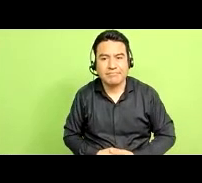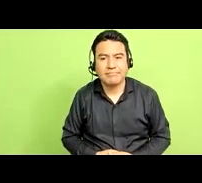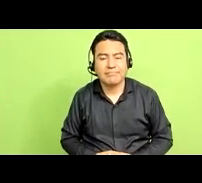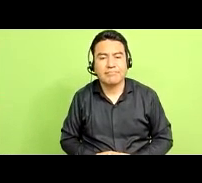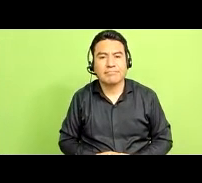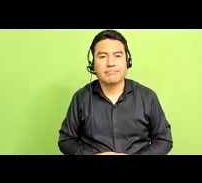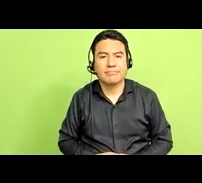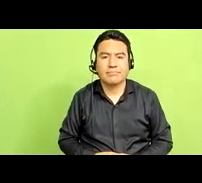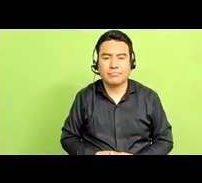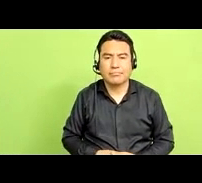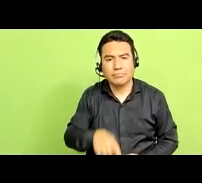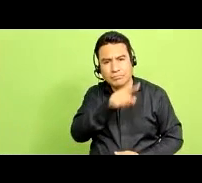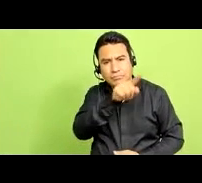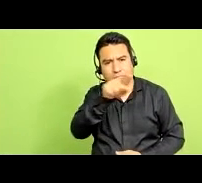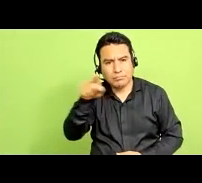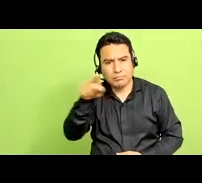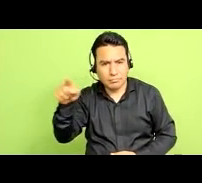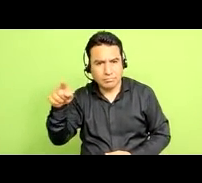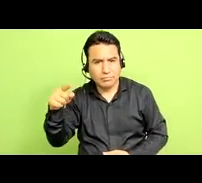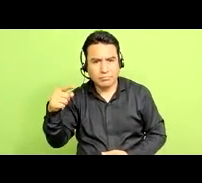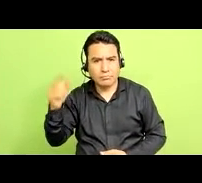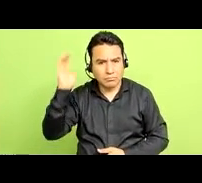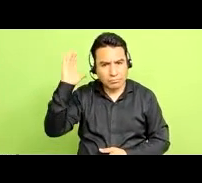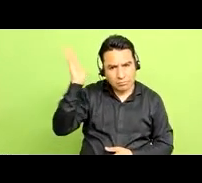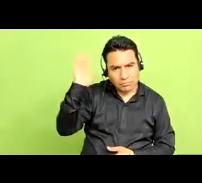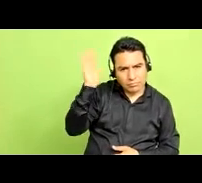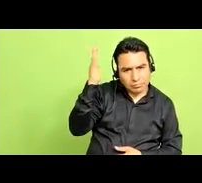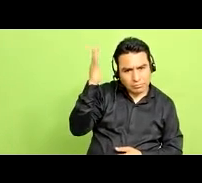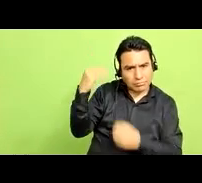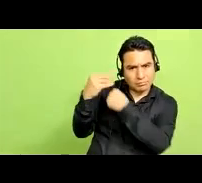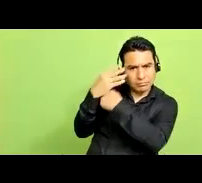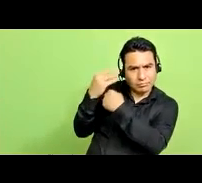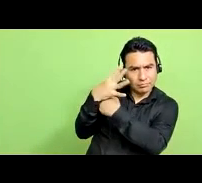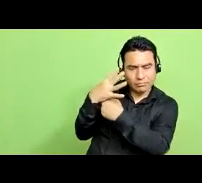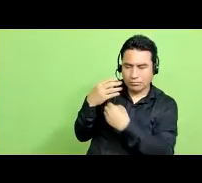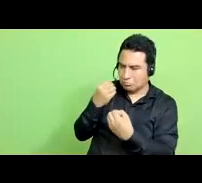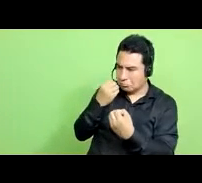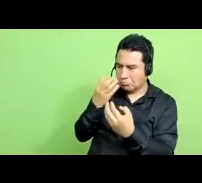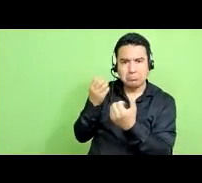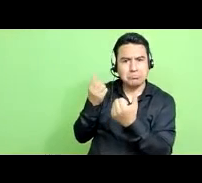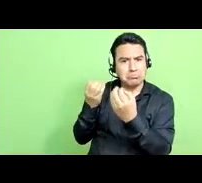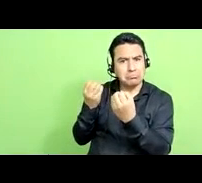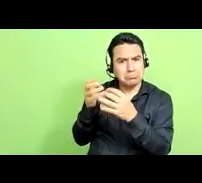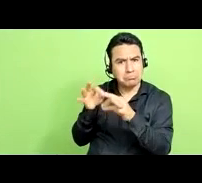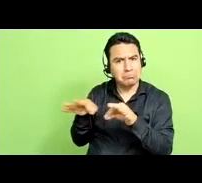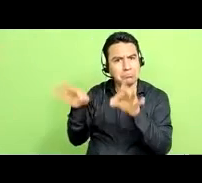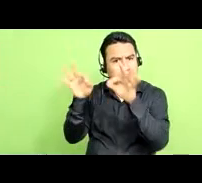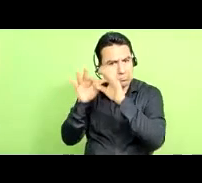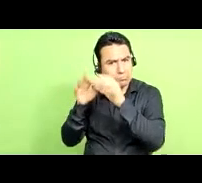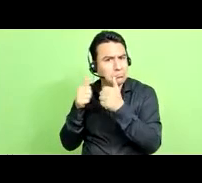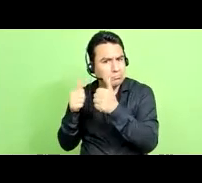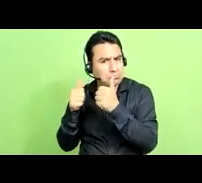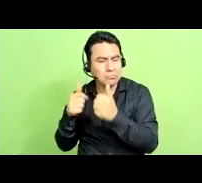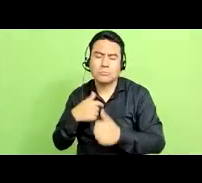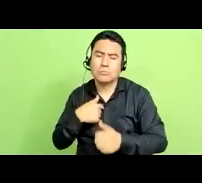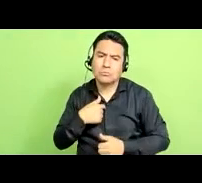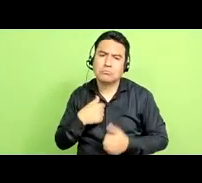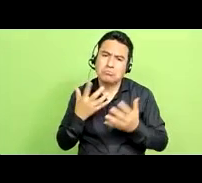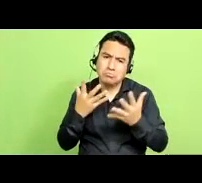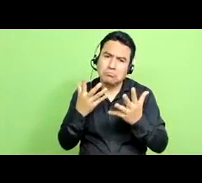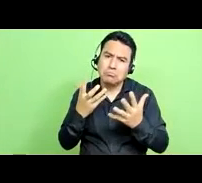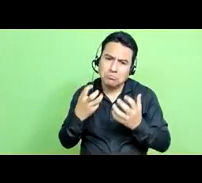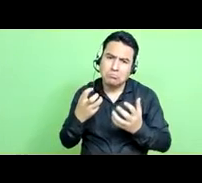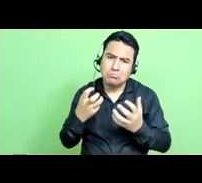de la exposición importante también y yo quisiera más que